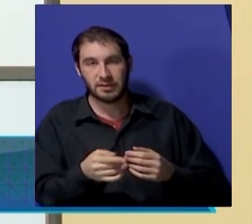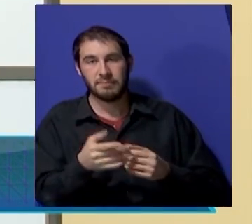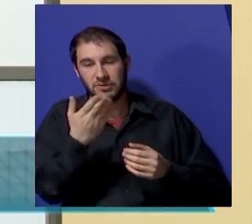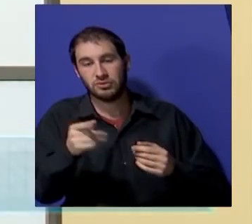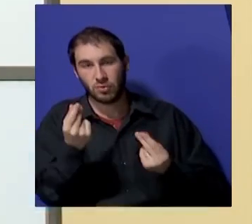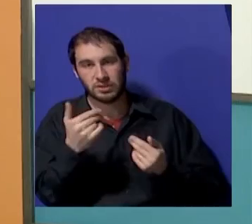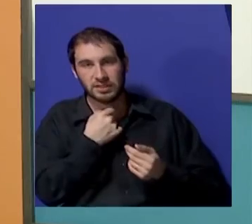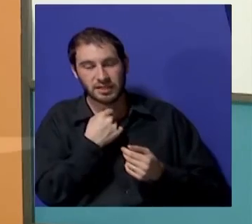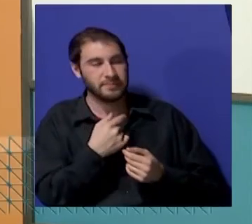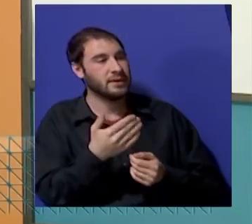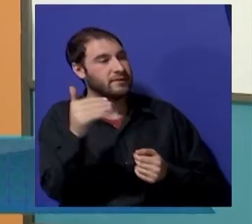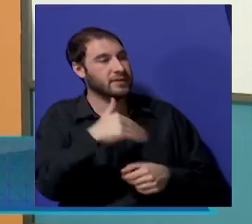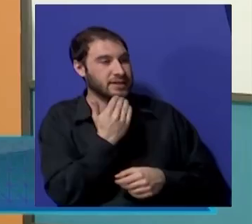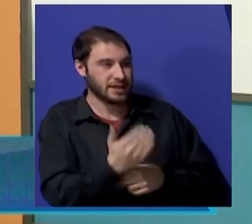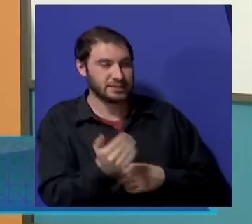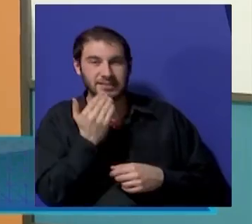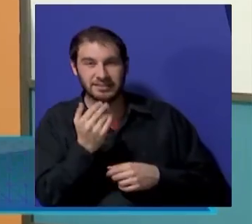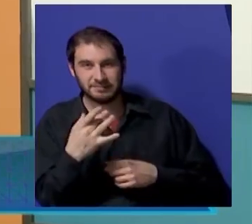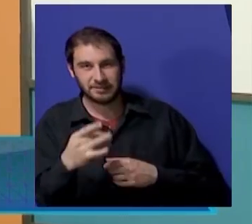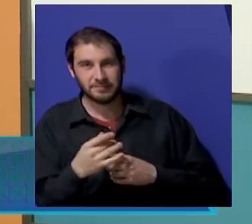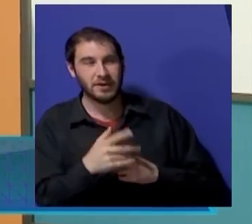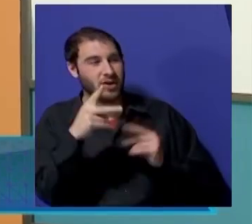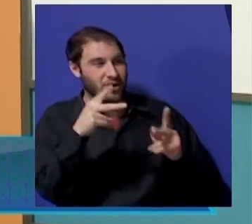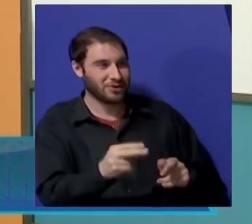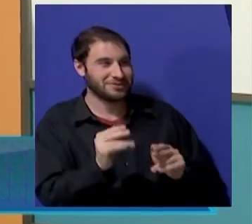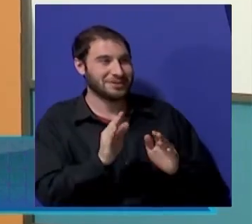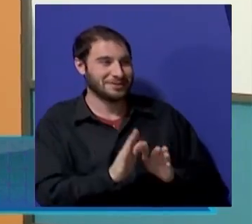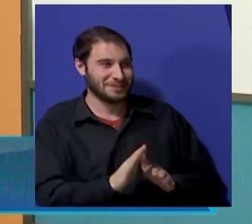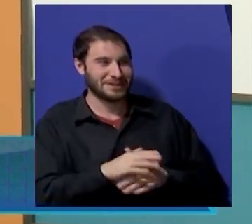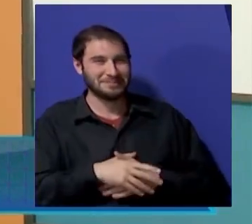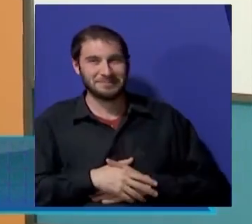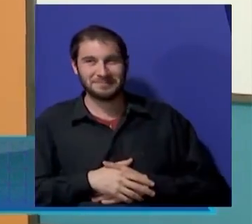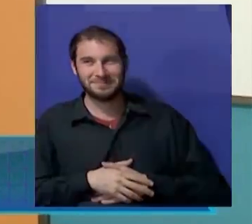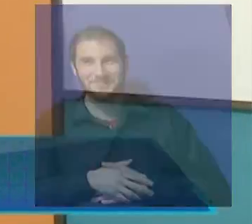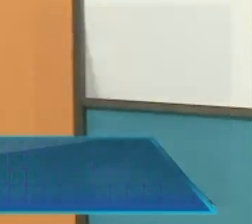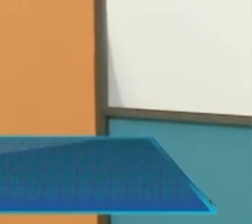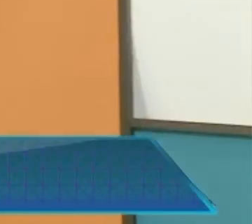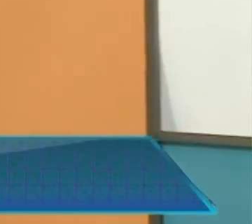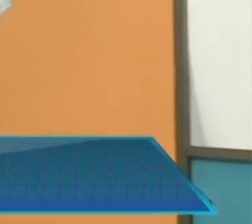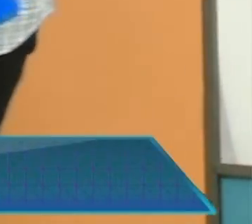quiera usarlo. Federico, gracias por venir. Gracias por invitarme. Hacemos una pausa nosotros, ya venimos.